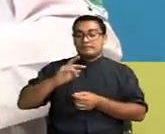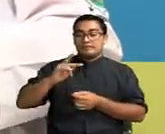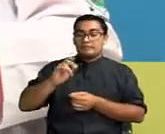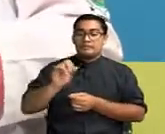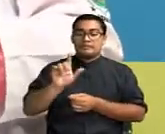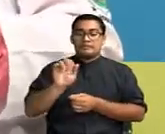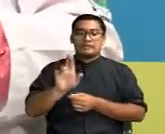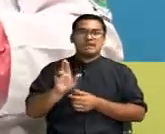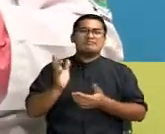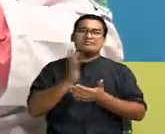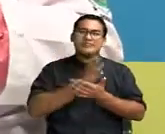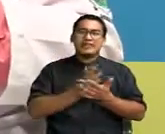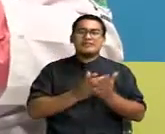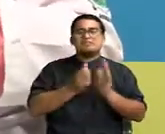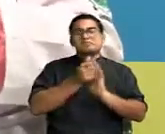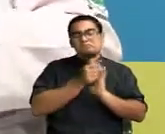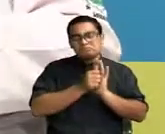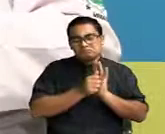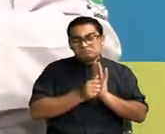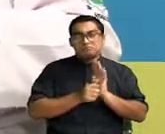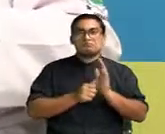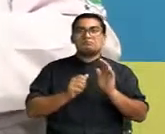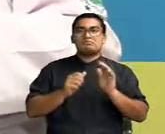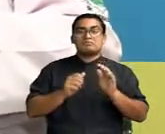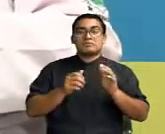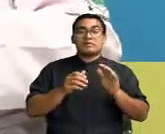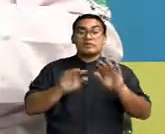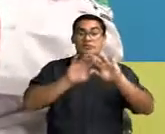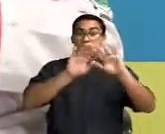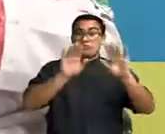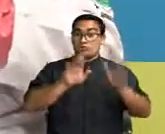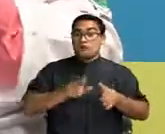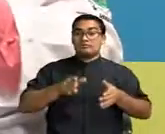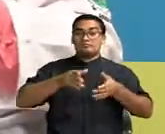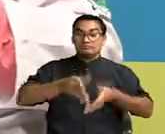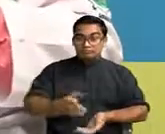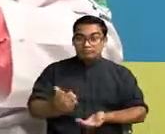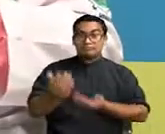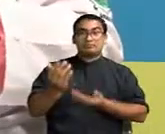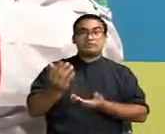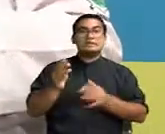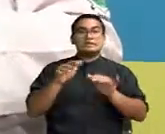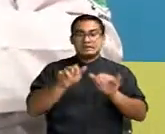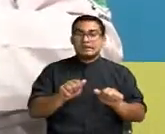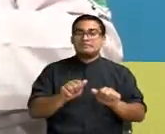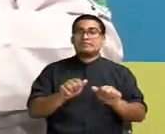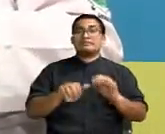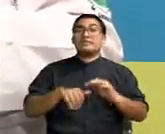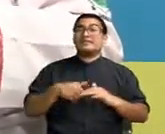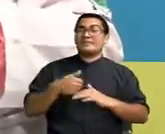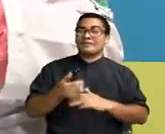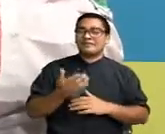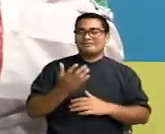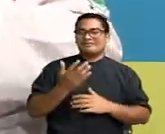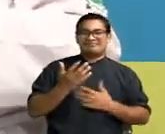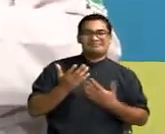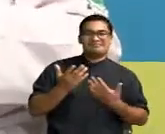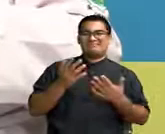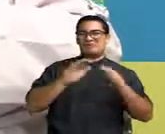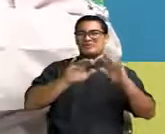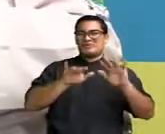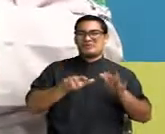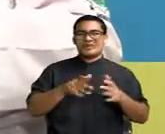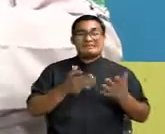estas depresiones y psicosis en el posparto, ya diagnosticadas, ¿verdad?, tienen que recibir atención en salud